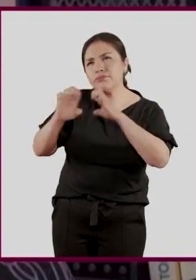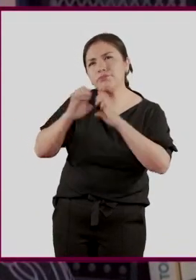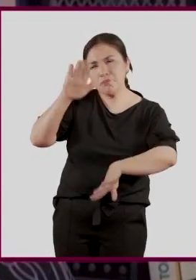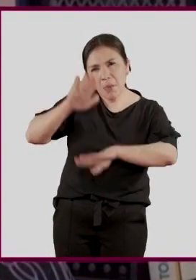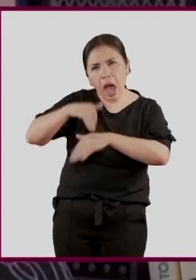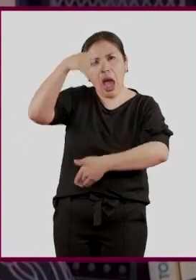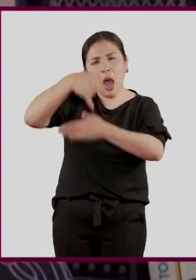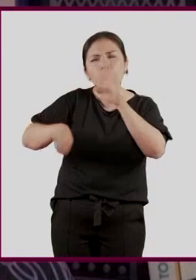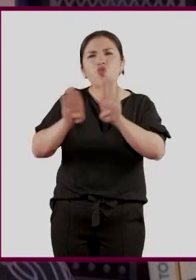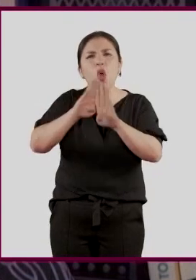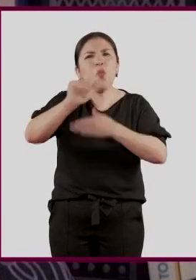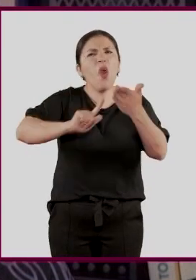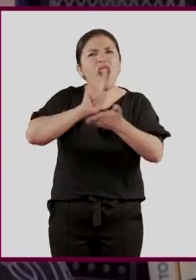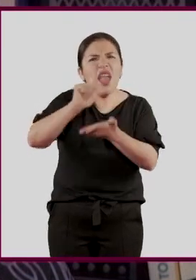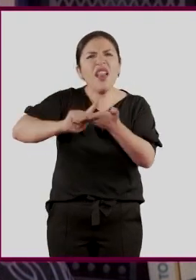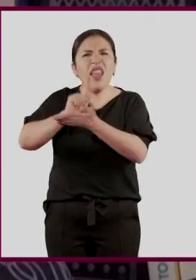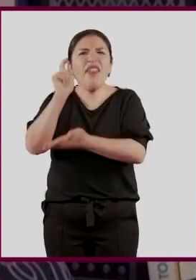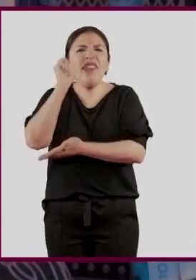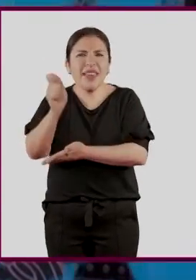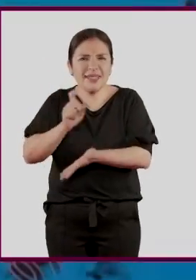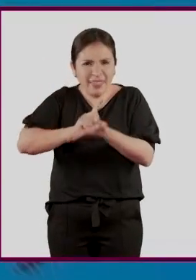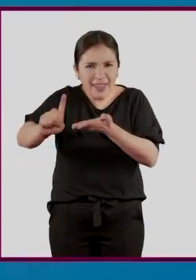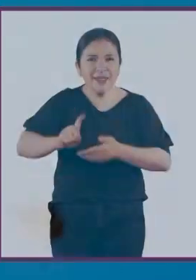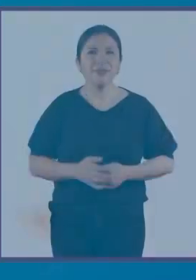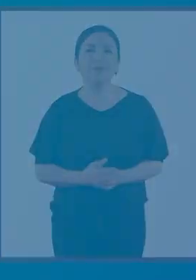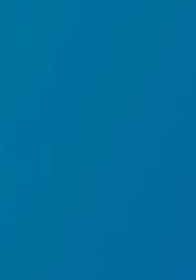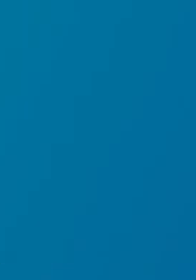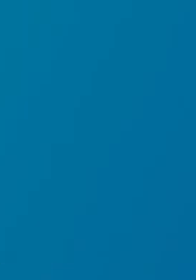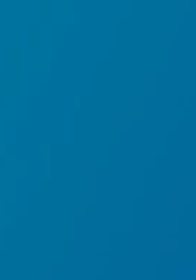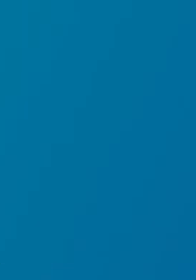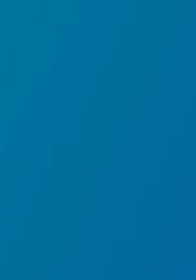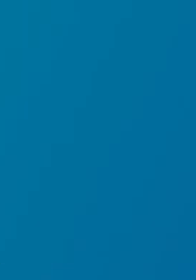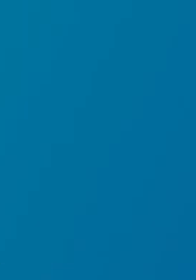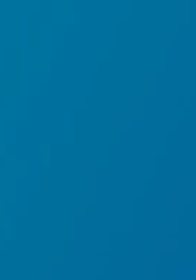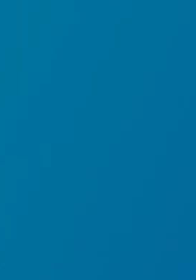de luz sobre legislación y derechos autorales.